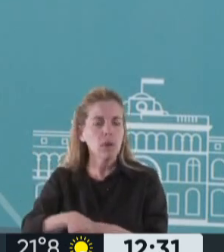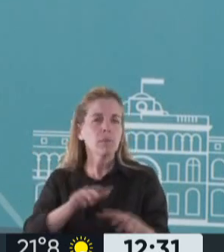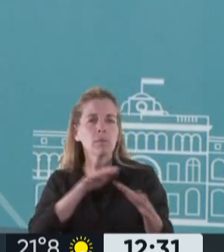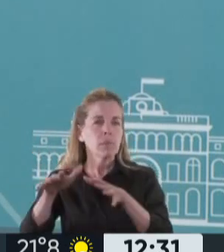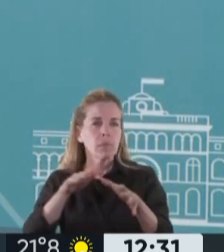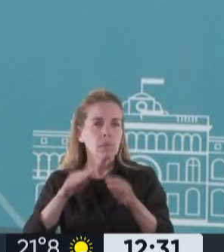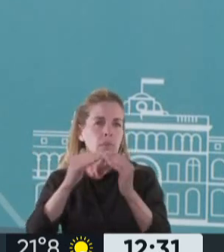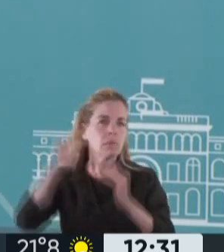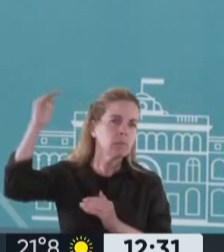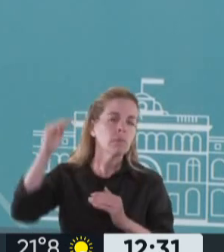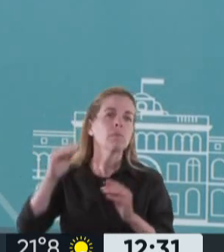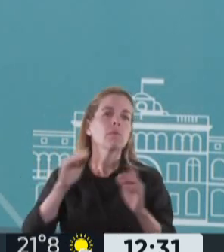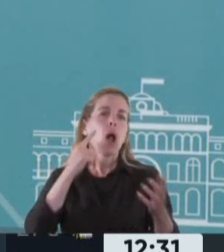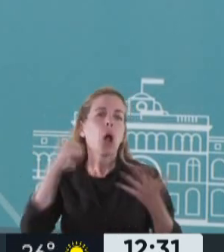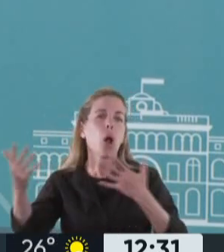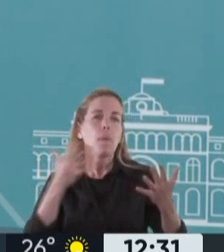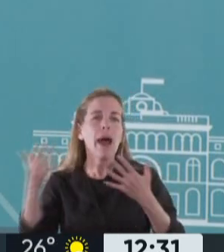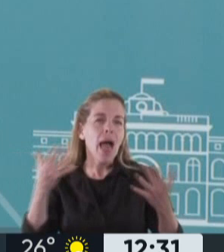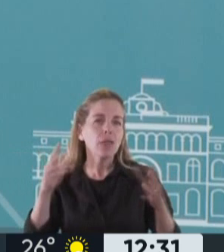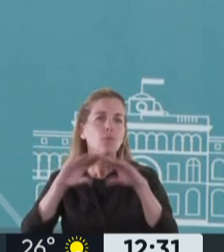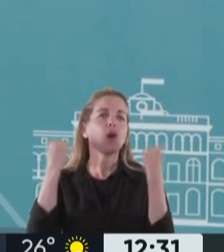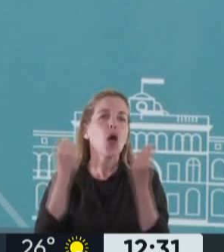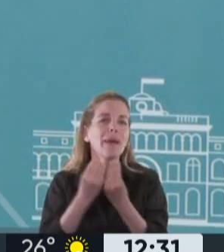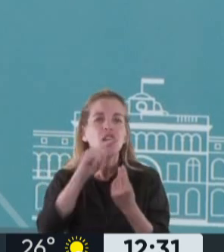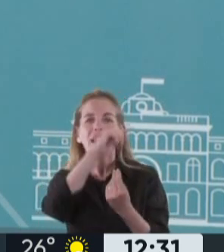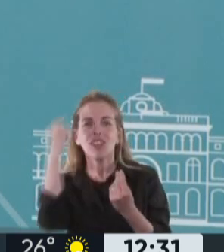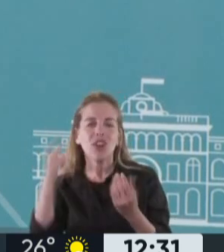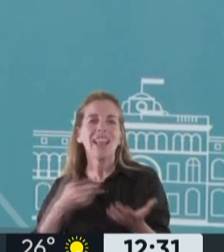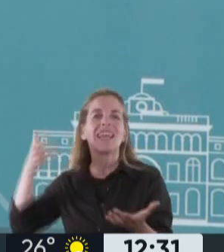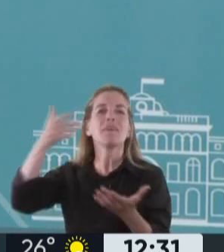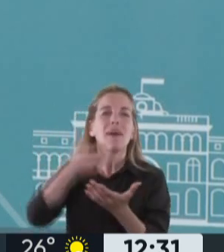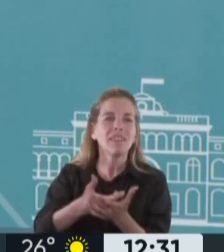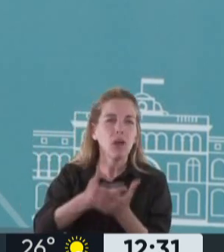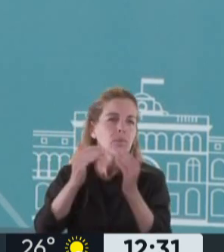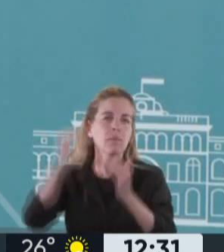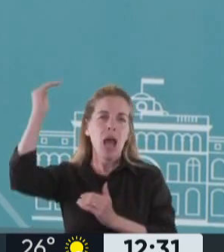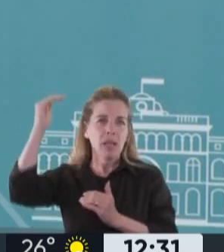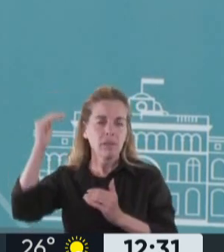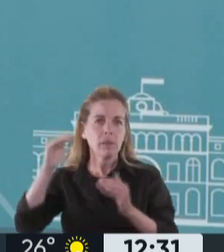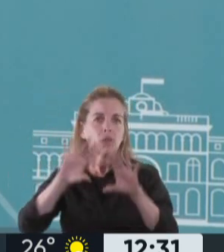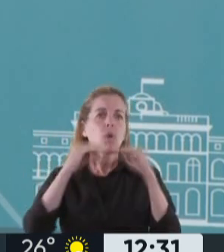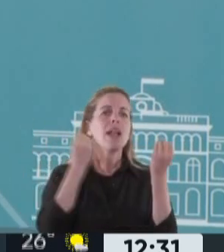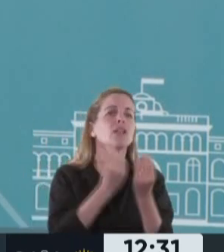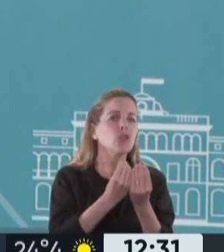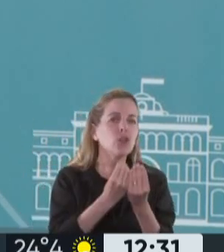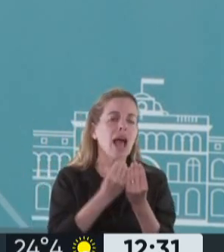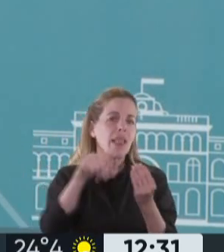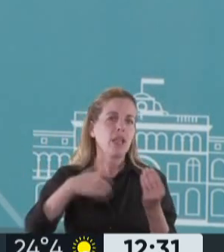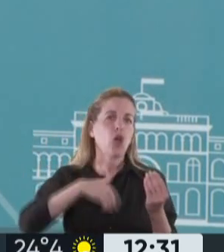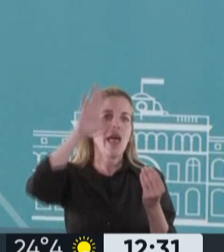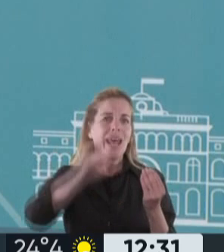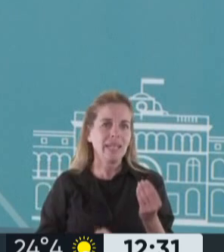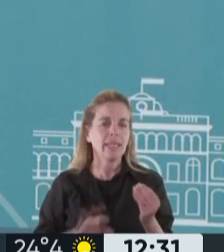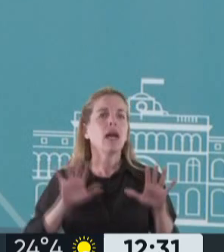por lejos a lo que es la media nacional de inversión en lo que tiene que ver con lo que es el total de la Argentina. O